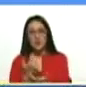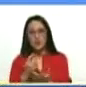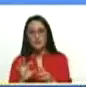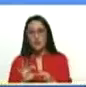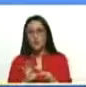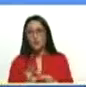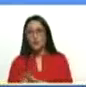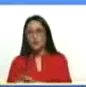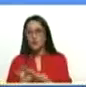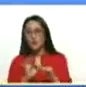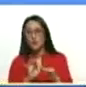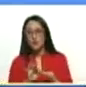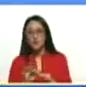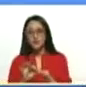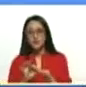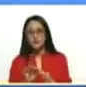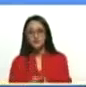unión.